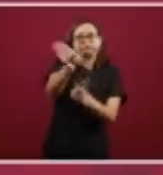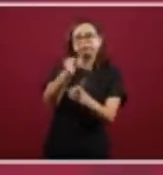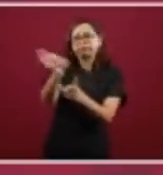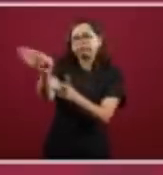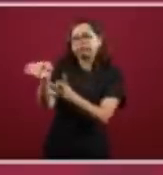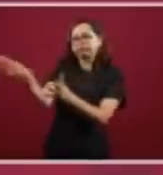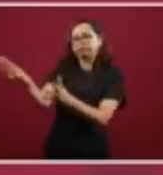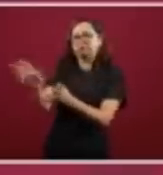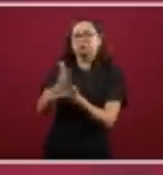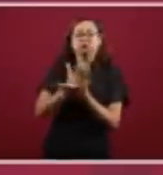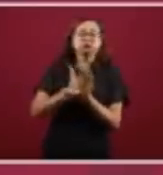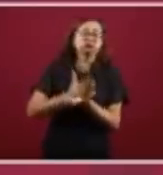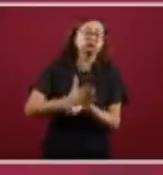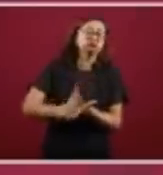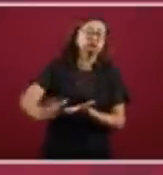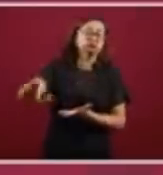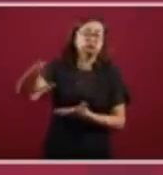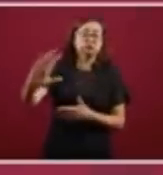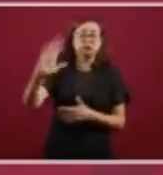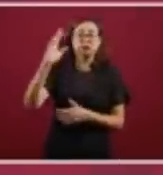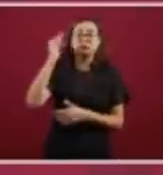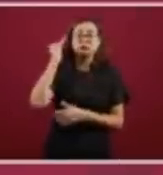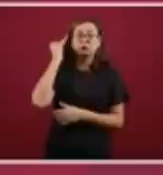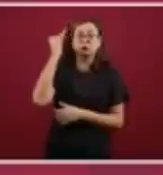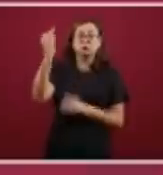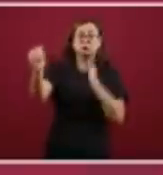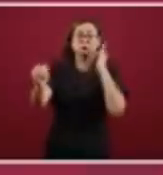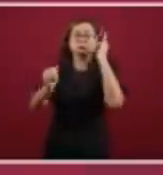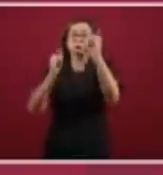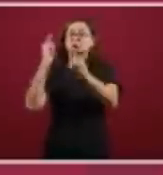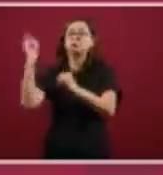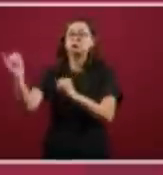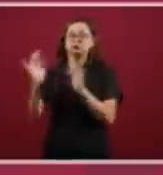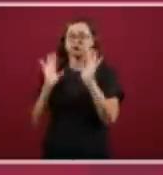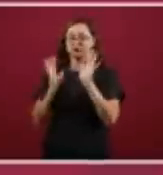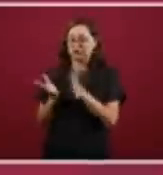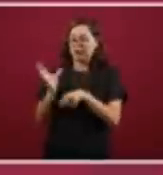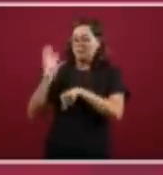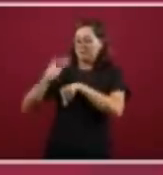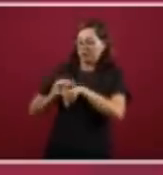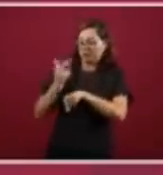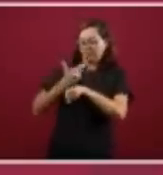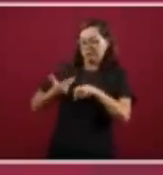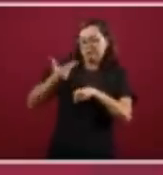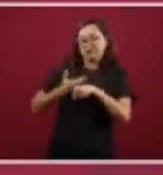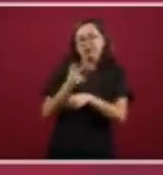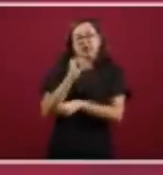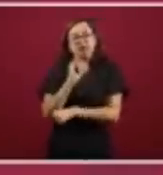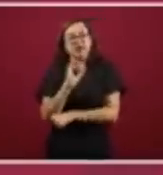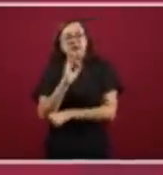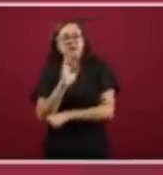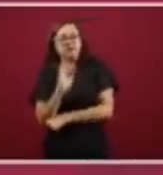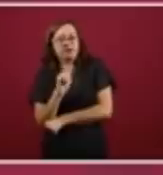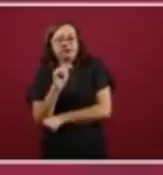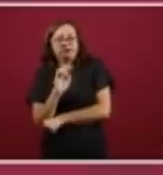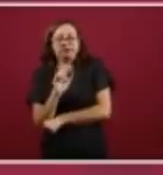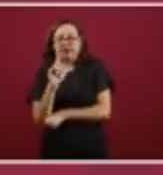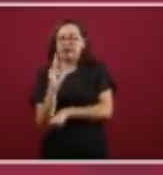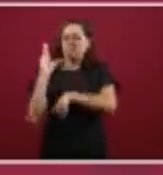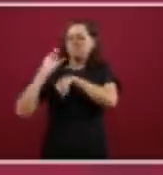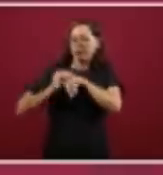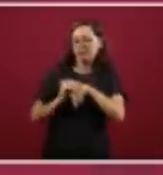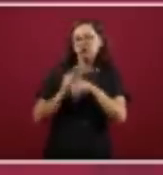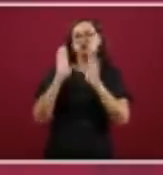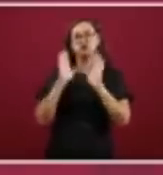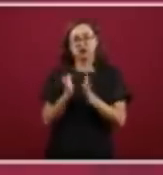marginadas. Tenemos la concesión para hacerlo. El IFETEL nos dio la